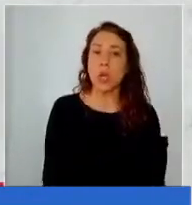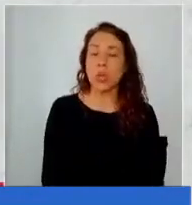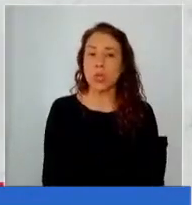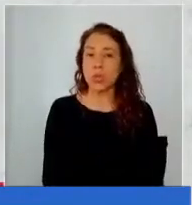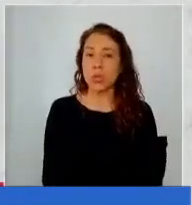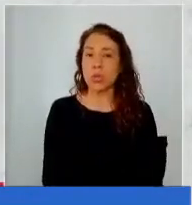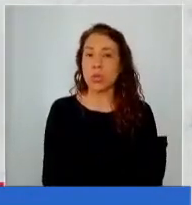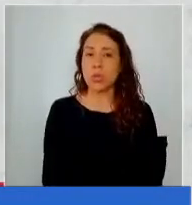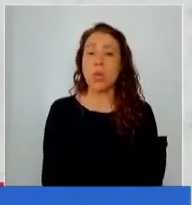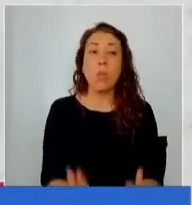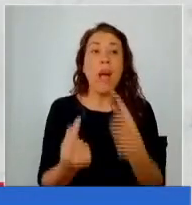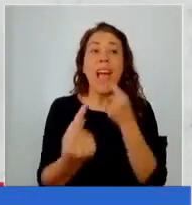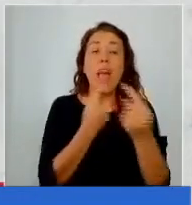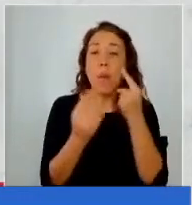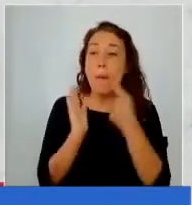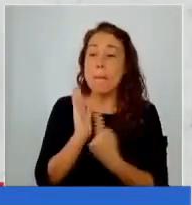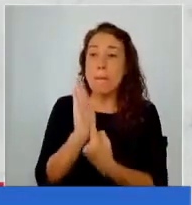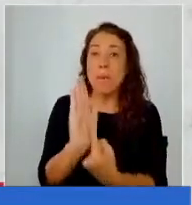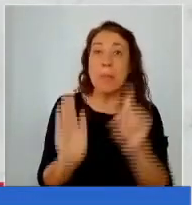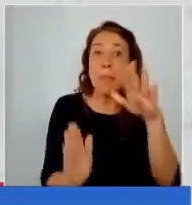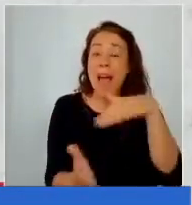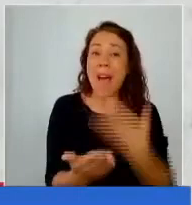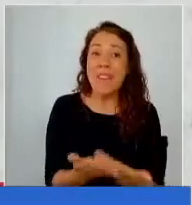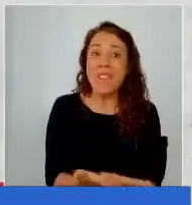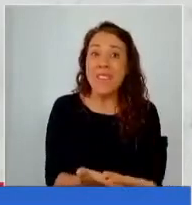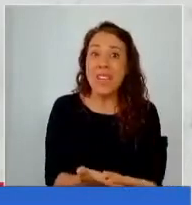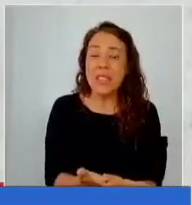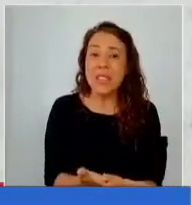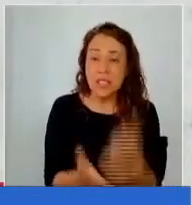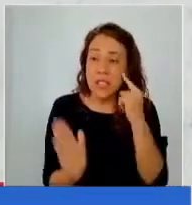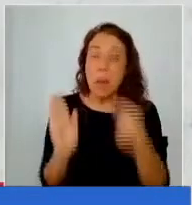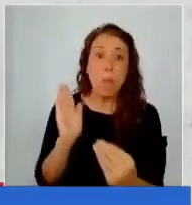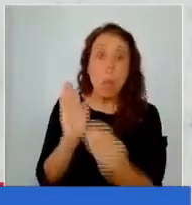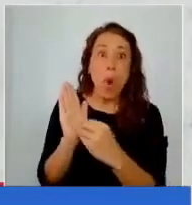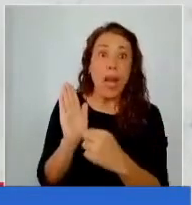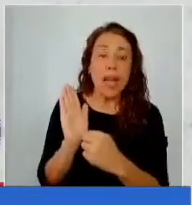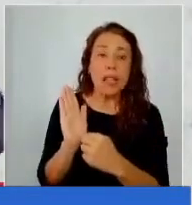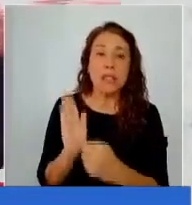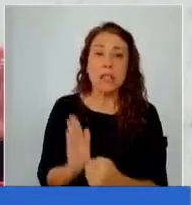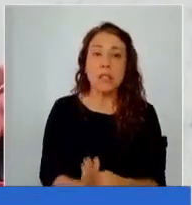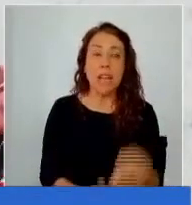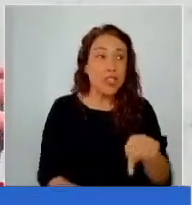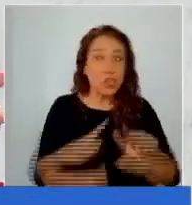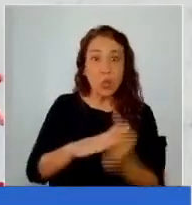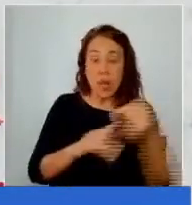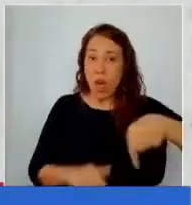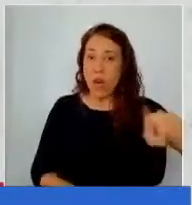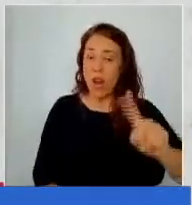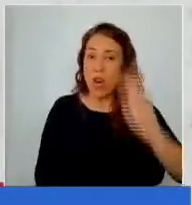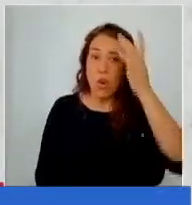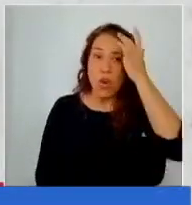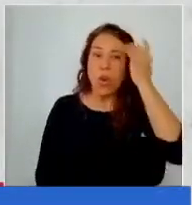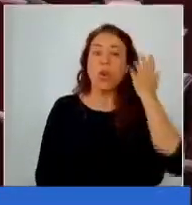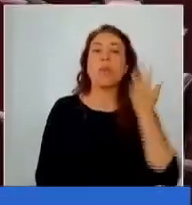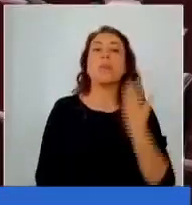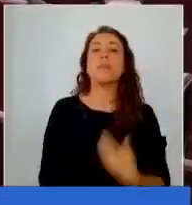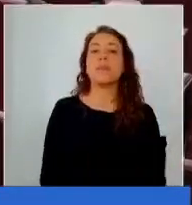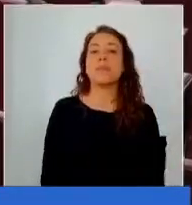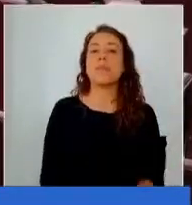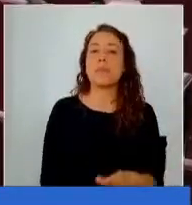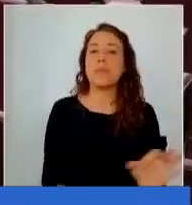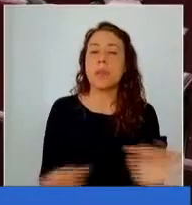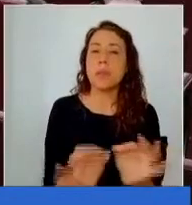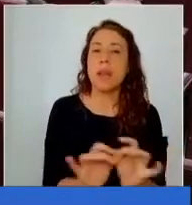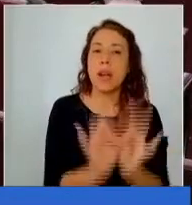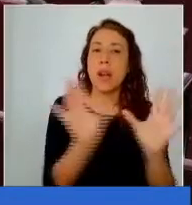que han mostrado por primera vez que eso aparece esto no nace Ahora yo quiero dejar despejar el tema inmediatamente viene